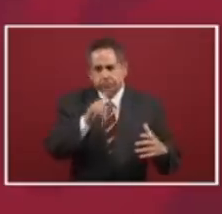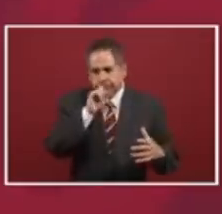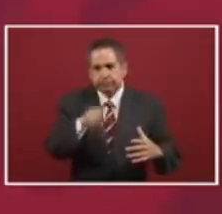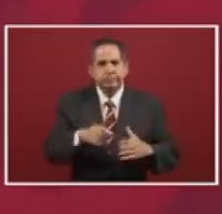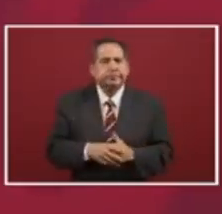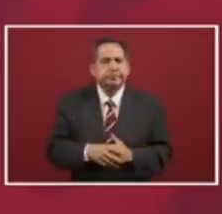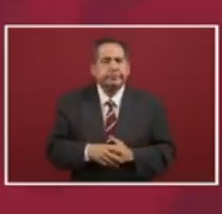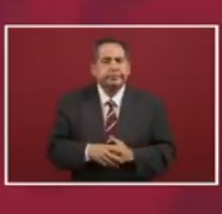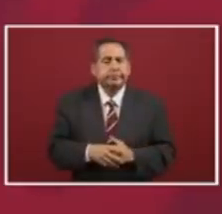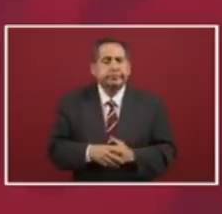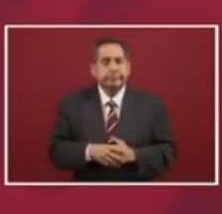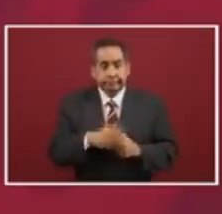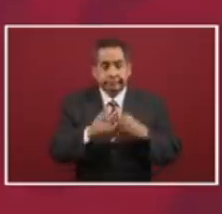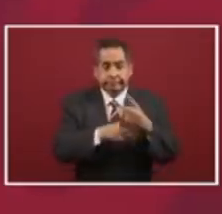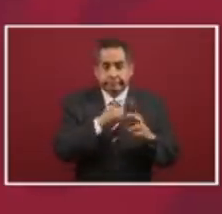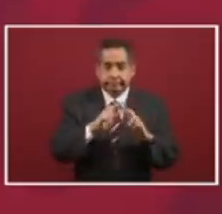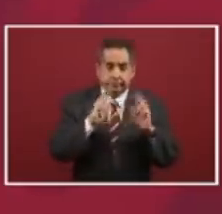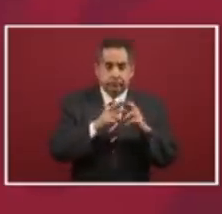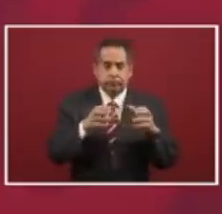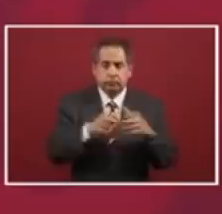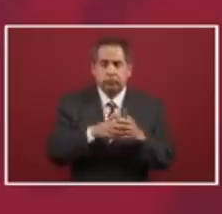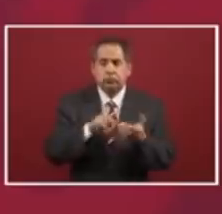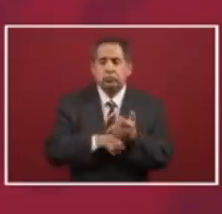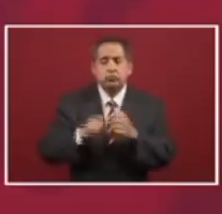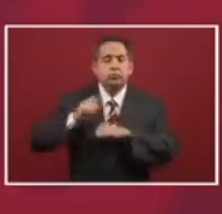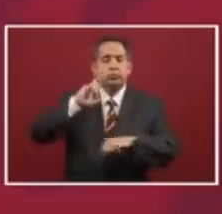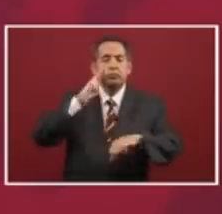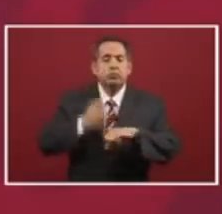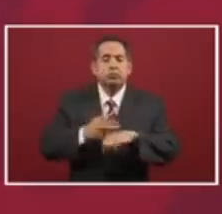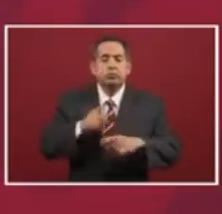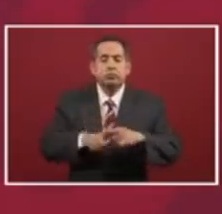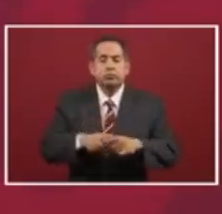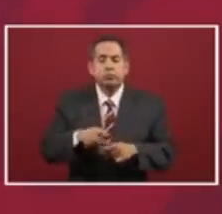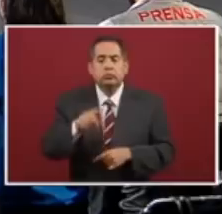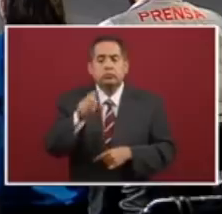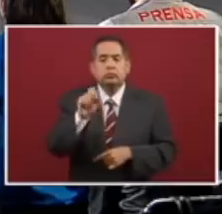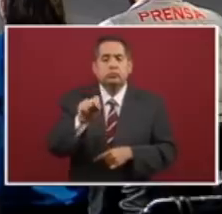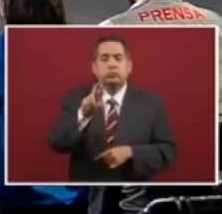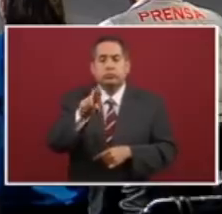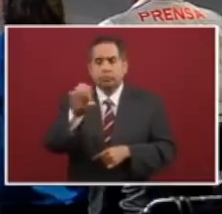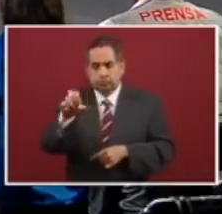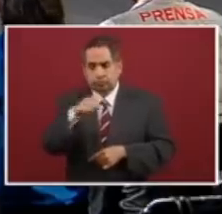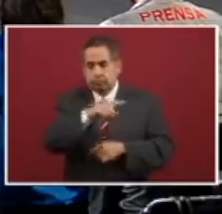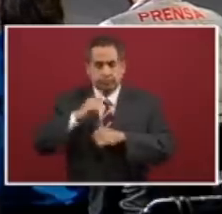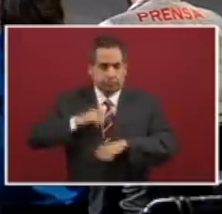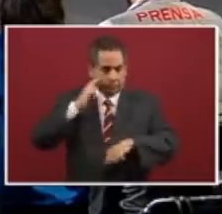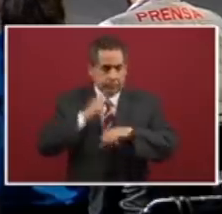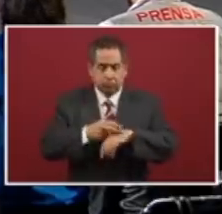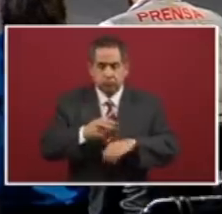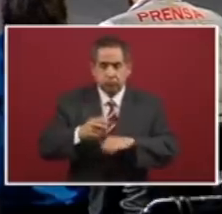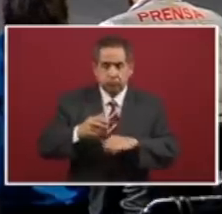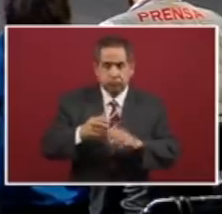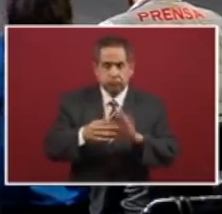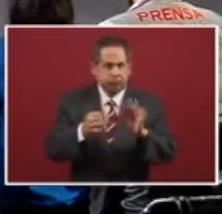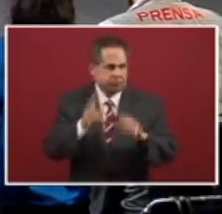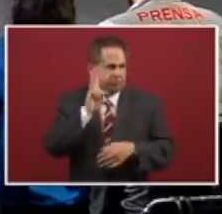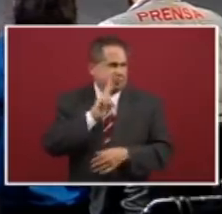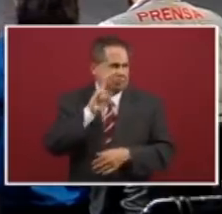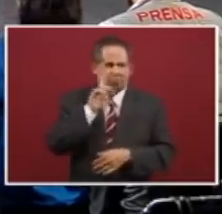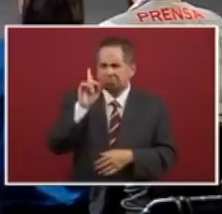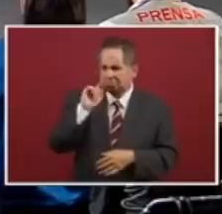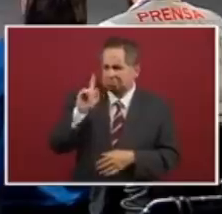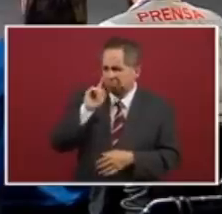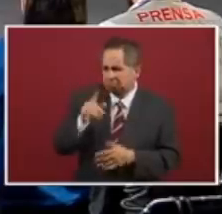vamos a tener esta reunión está organizada por la secretaría de relaciones exteriores a ver si mañana